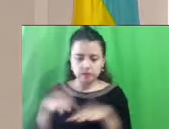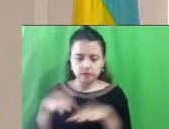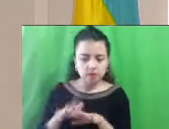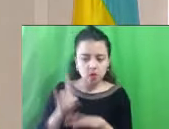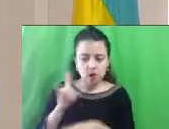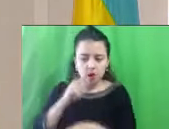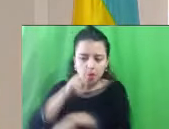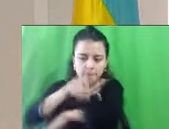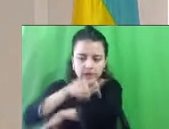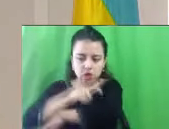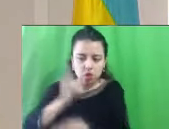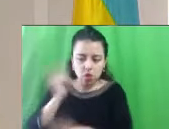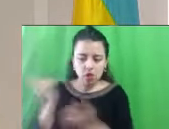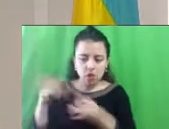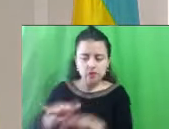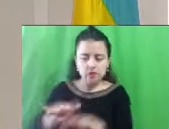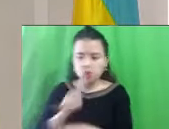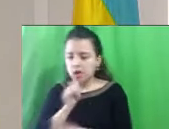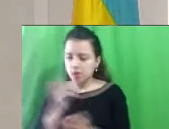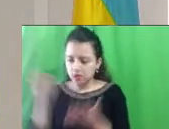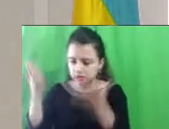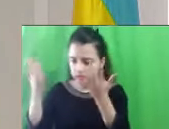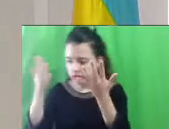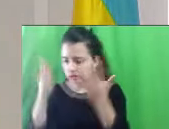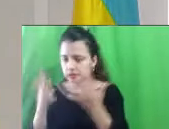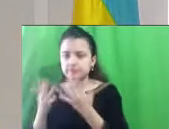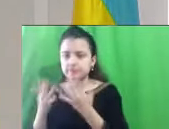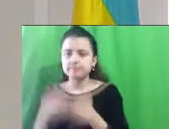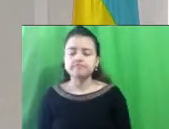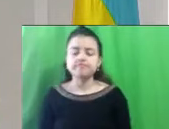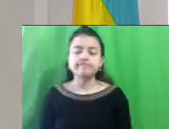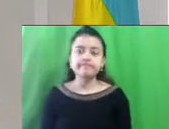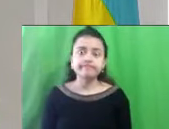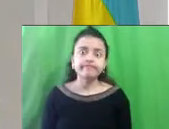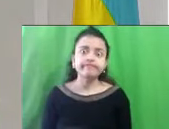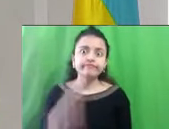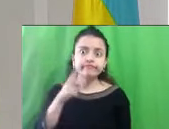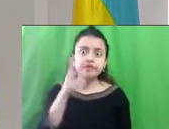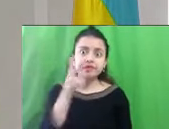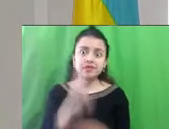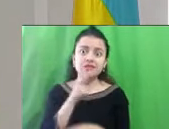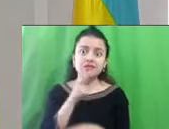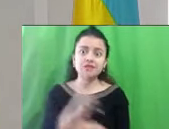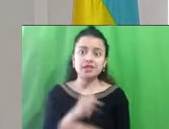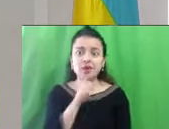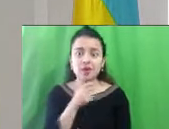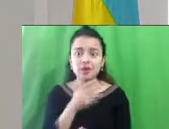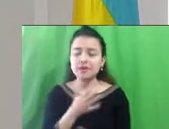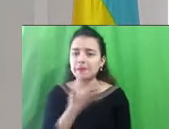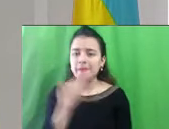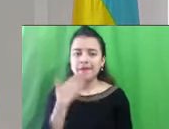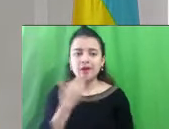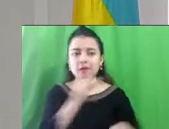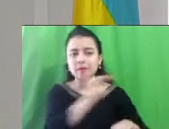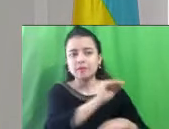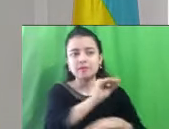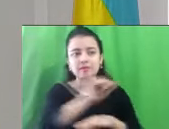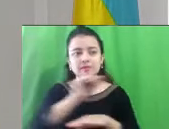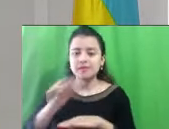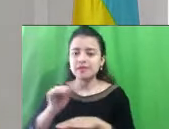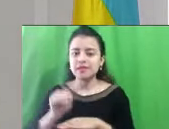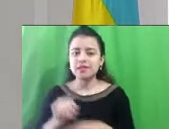Fruto de esta situación se suspendió el suministro de agua, la toma de agua de los embalses y se acudió al suministro